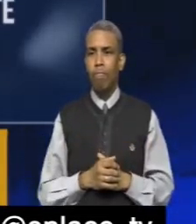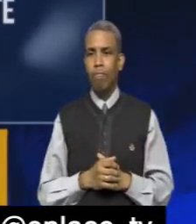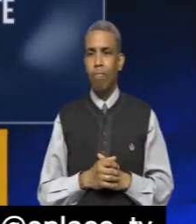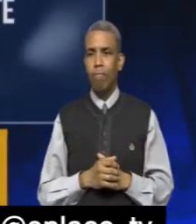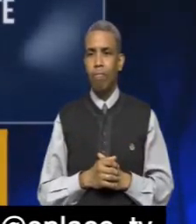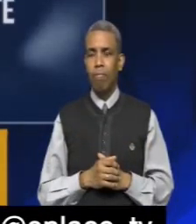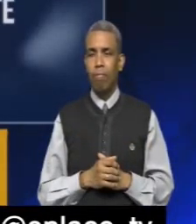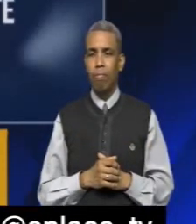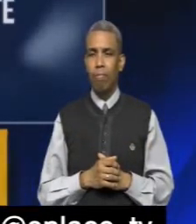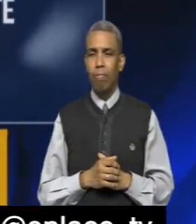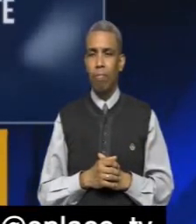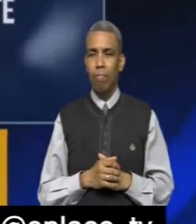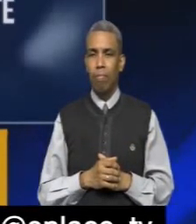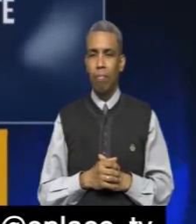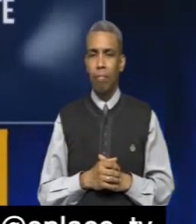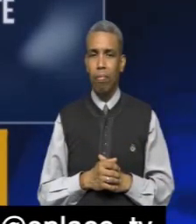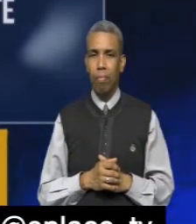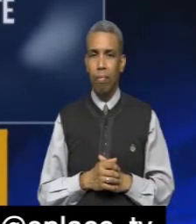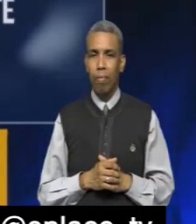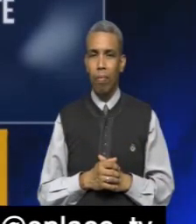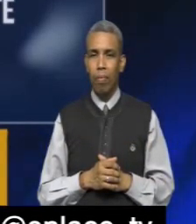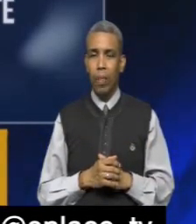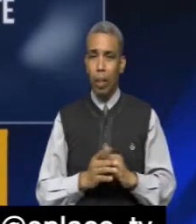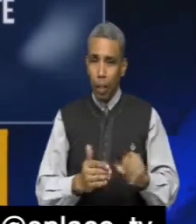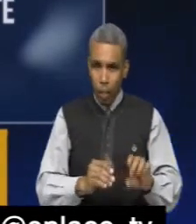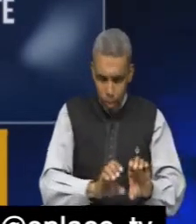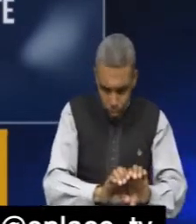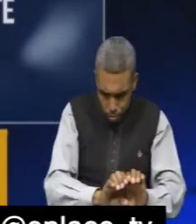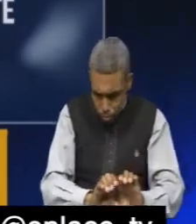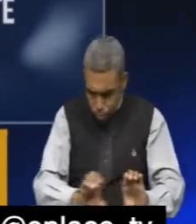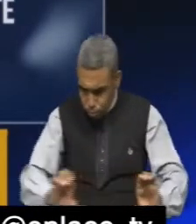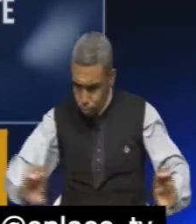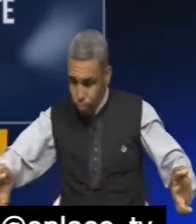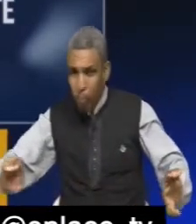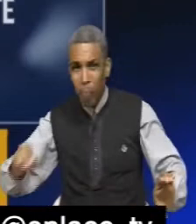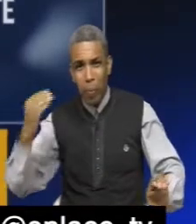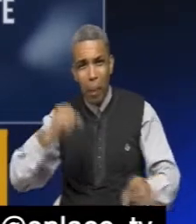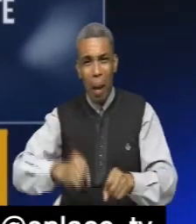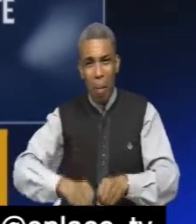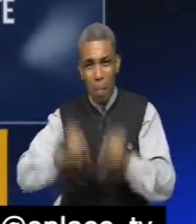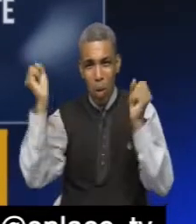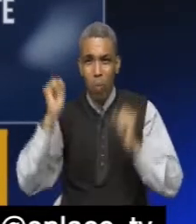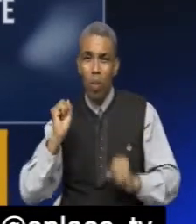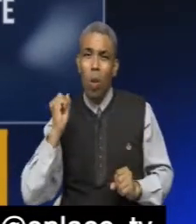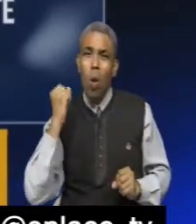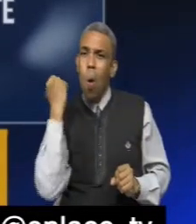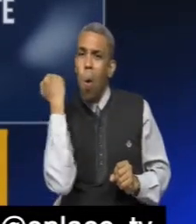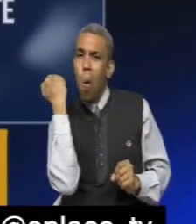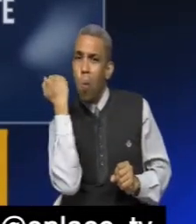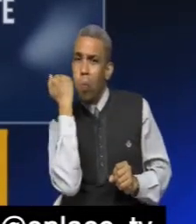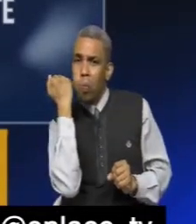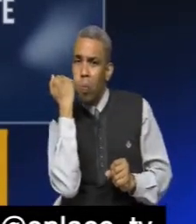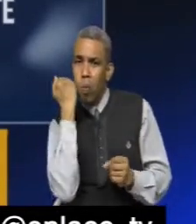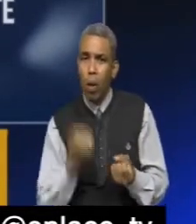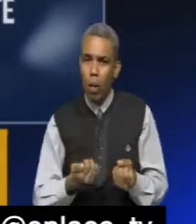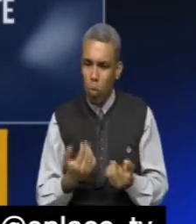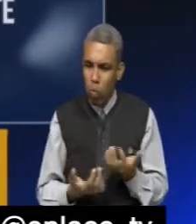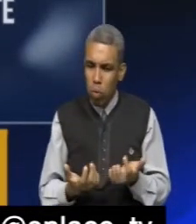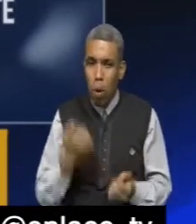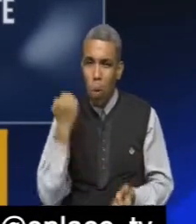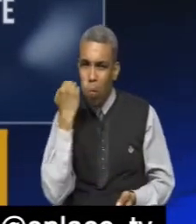una atención a una avería en un tubo que se presentó desde el pasado jueves aquí en la vereda Las Margaritas de la